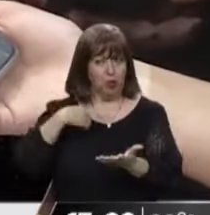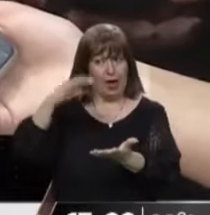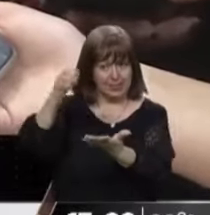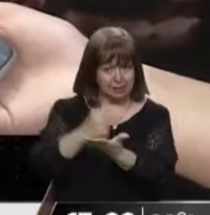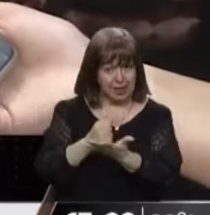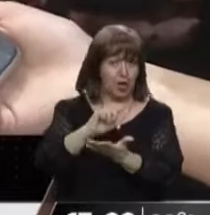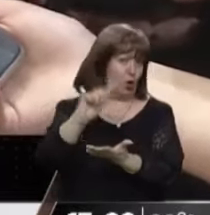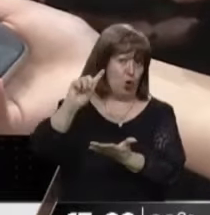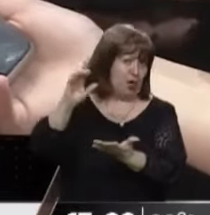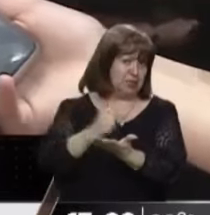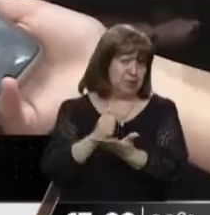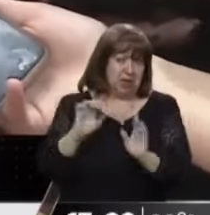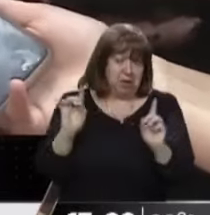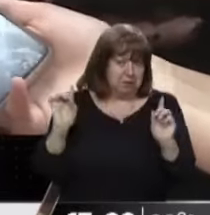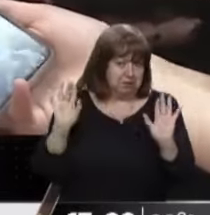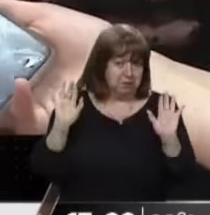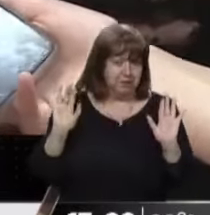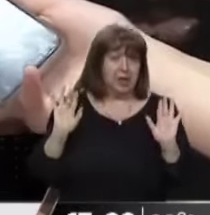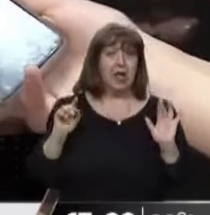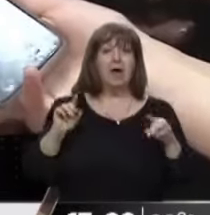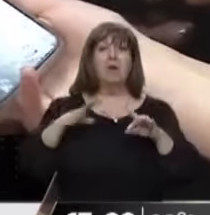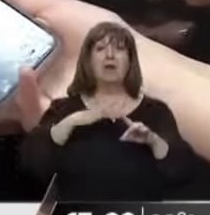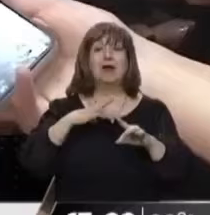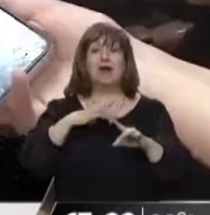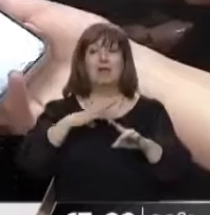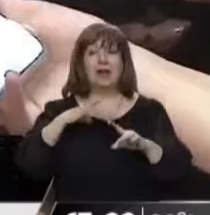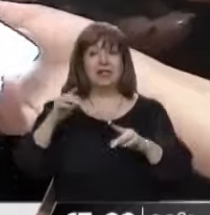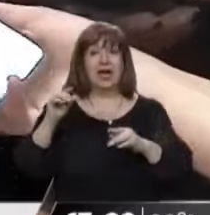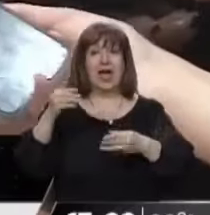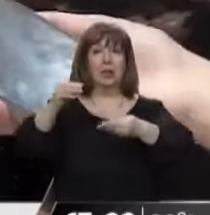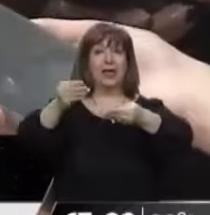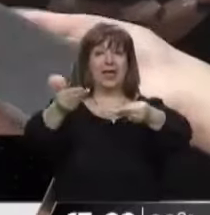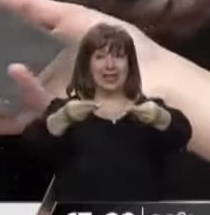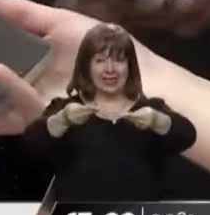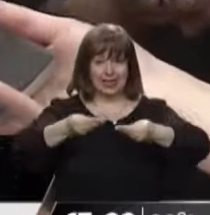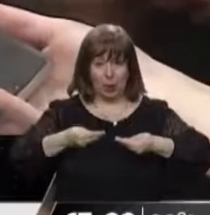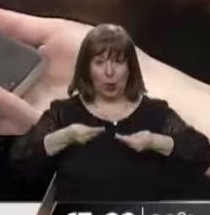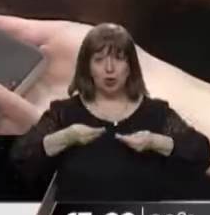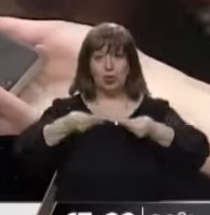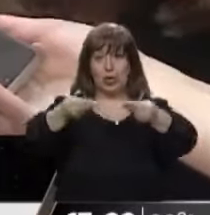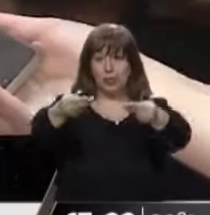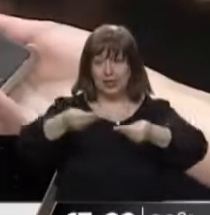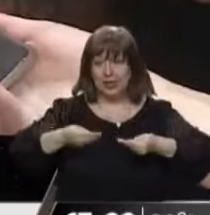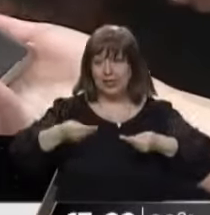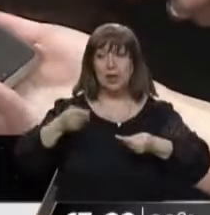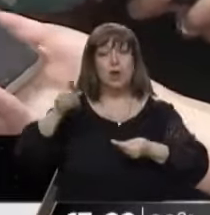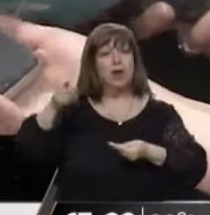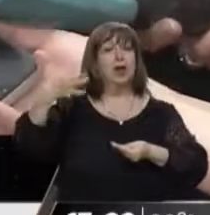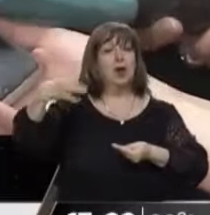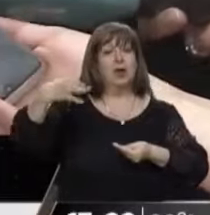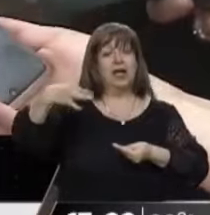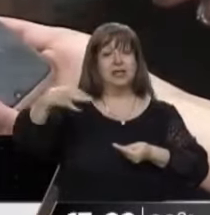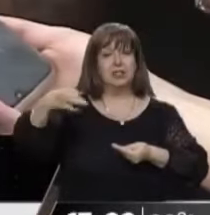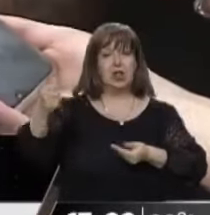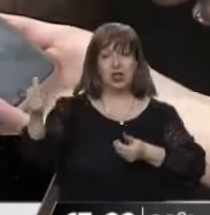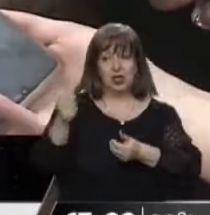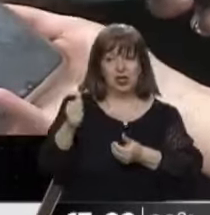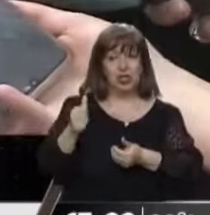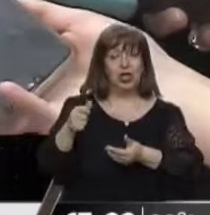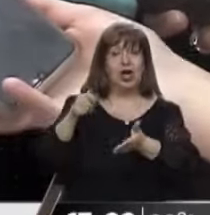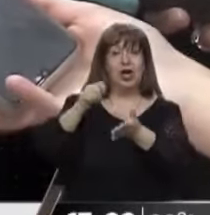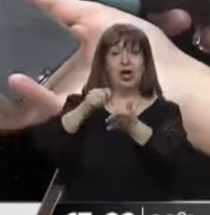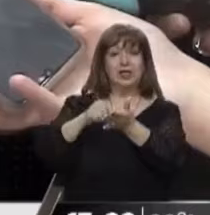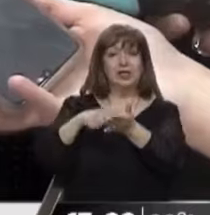renuncia, porque nosotros tenemos hechos administrativos que no deben pararse. Hechos administrativos a través de los cuales sabemos muy bien que